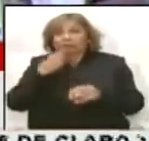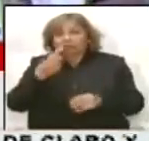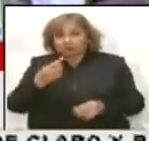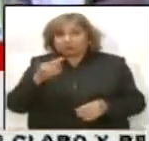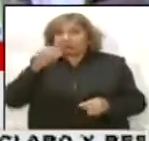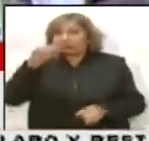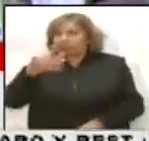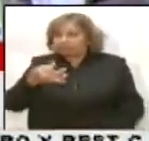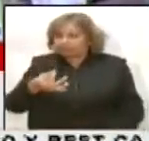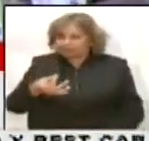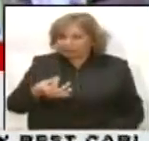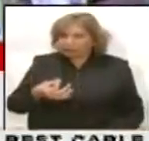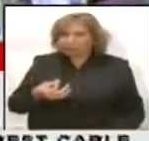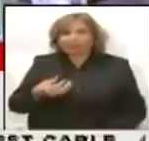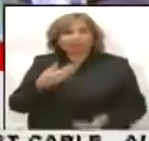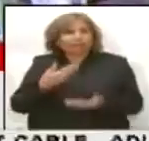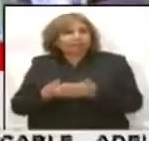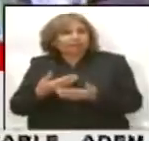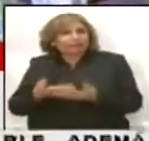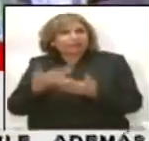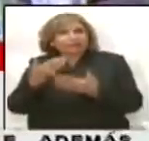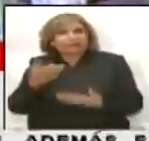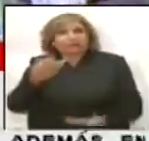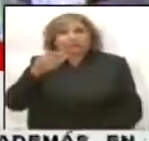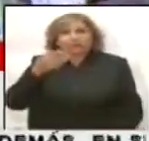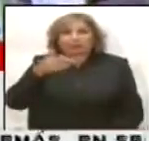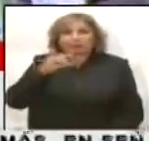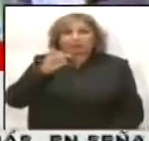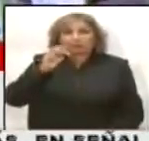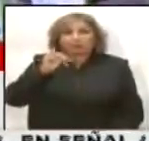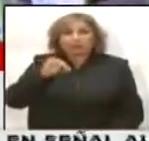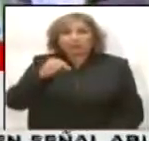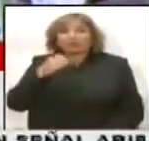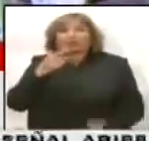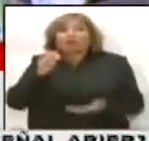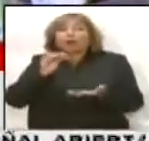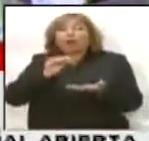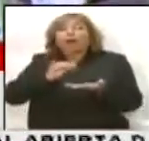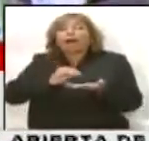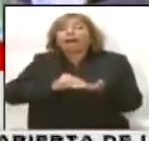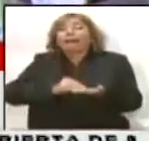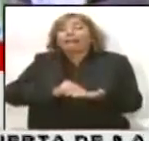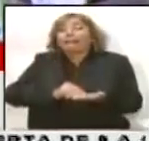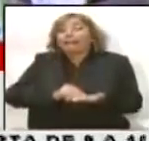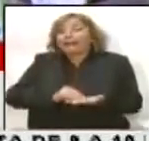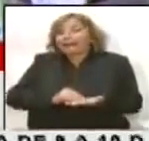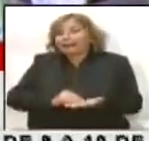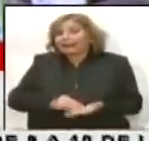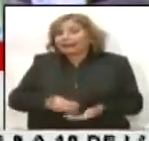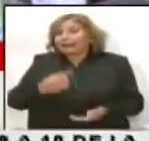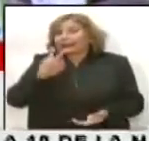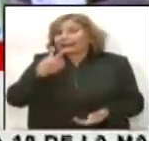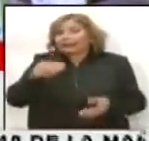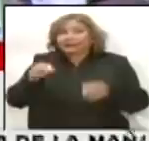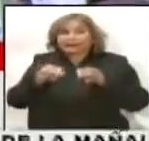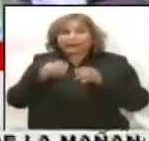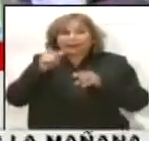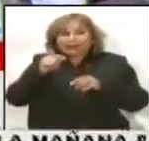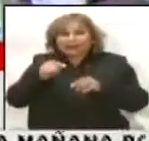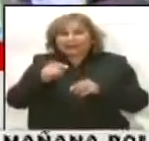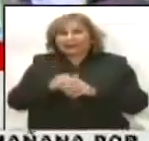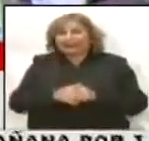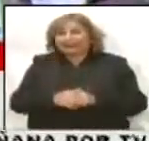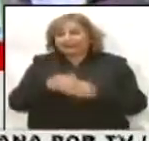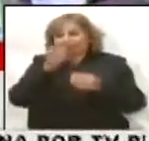claro, no solamente se acudió al LUM, sino que además digamos, quien estuvo haciendo esa vecina opinada